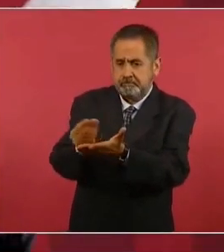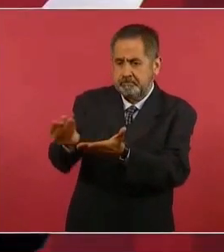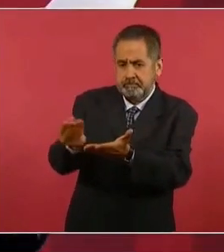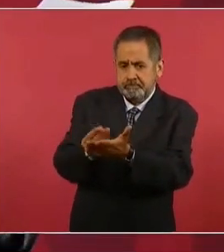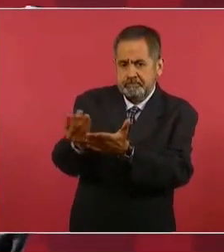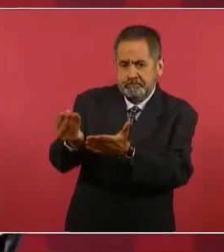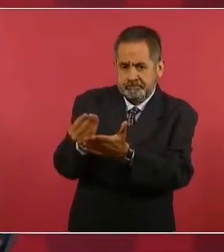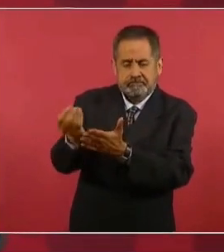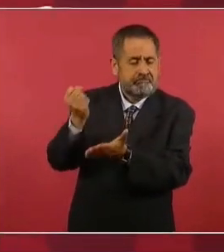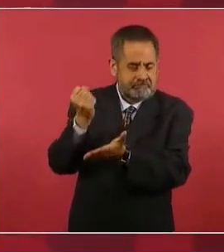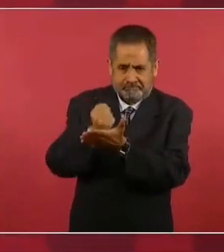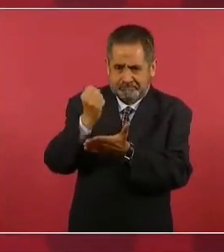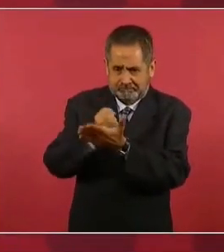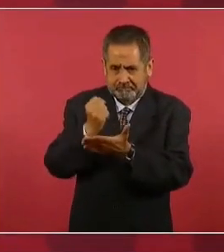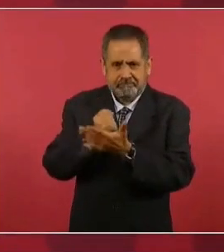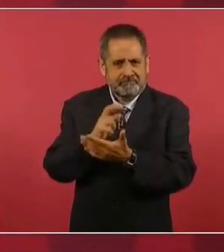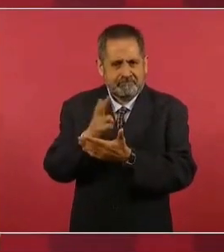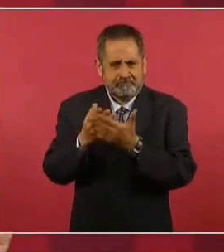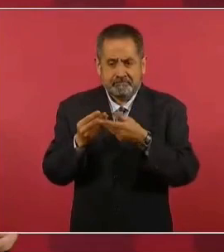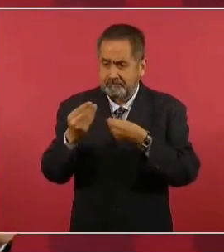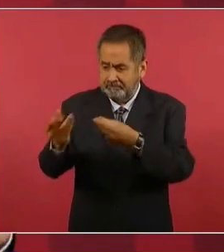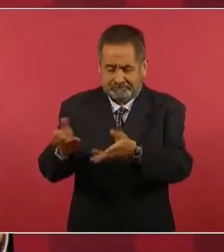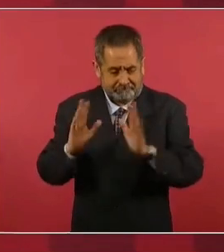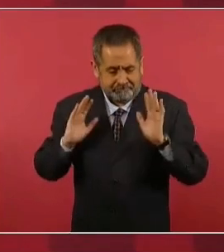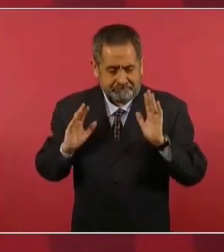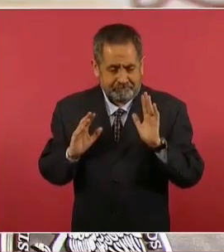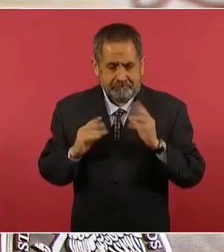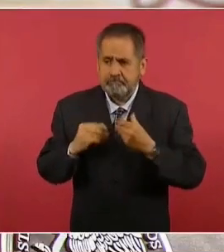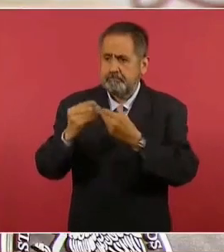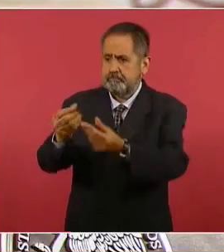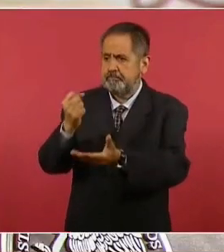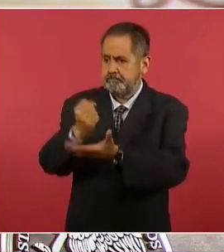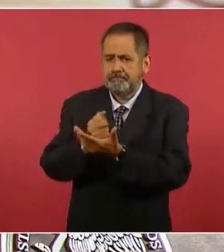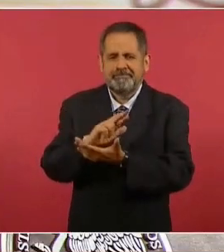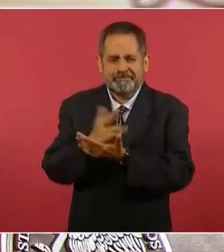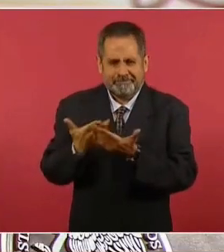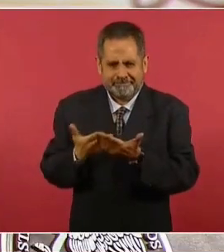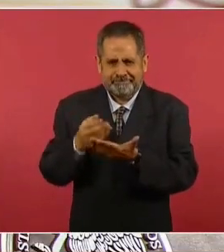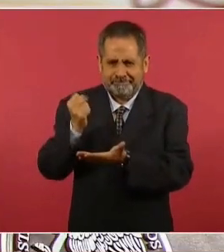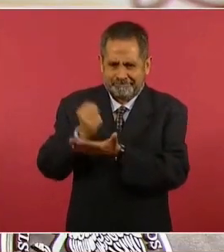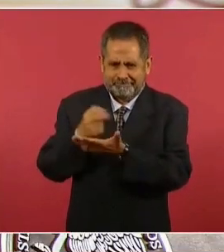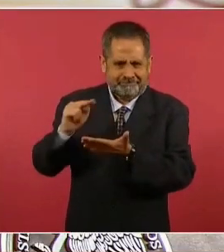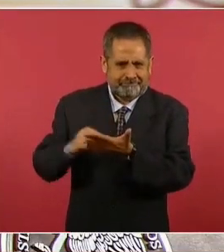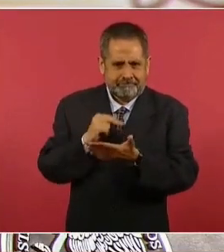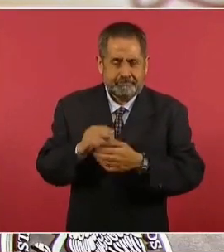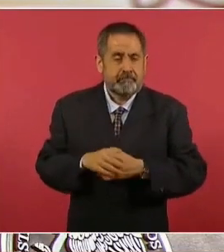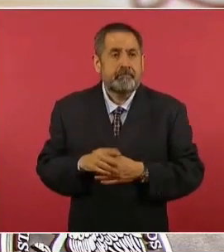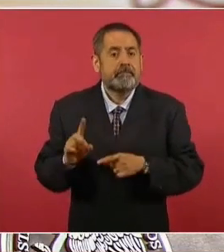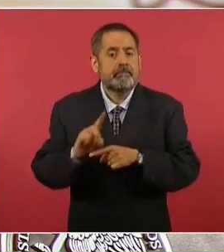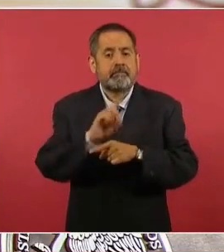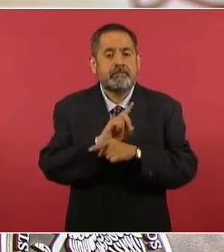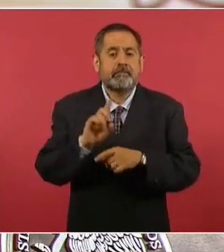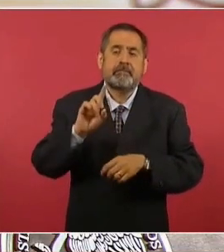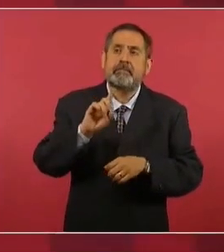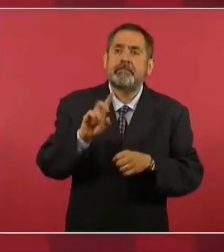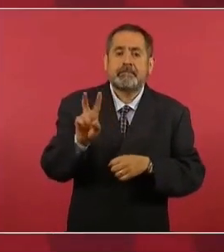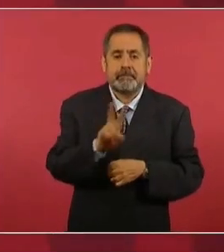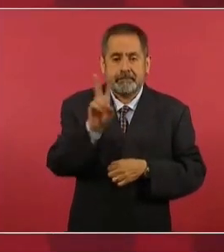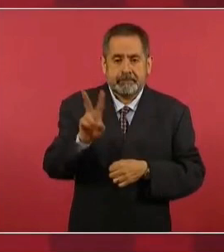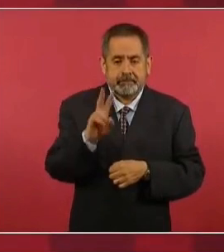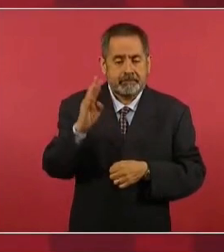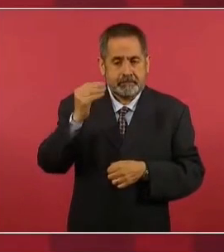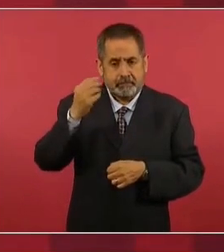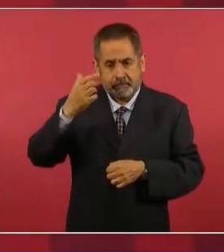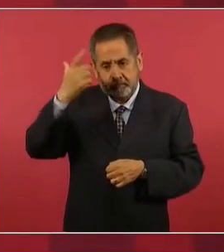República, por supuesto. Y está entregada desde el día viernes a las 9 de la noche, lo